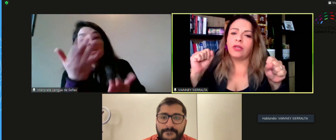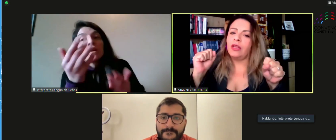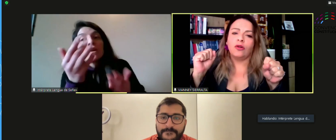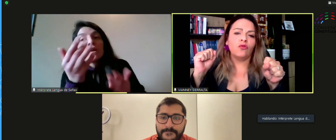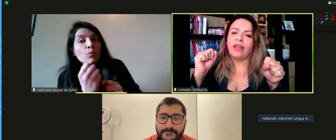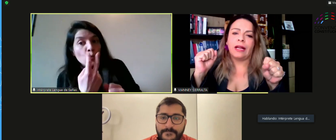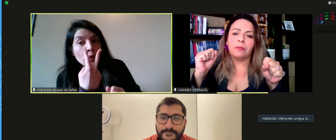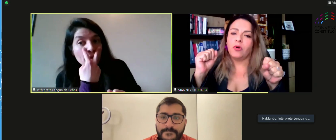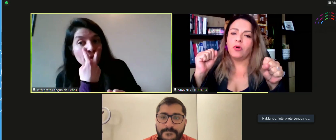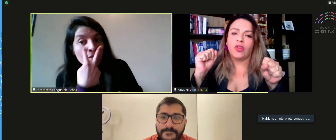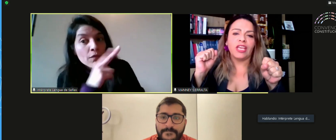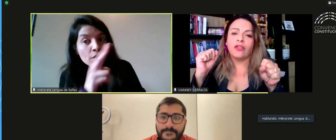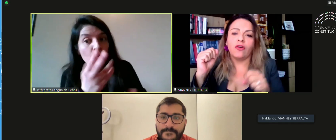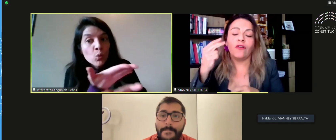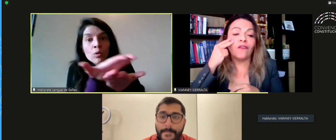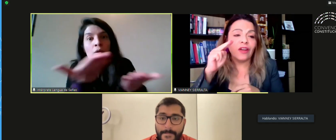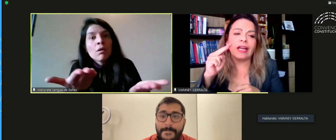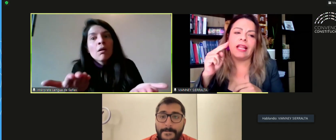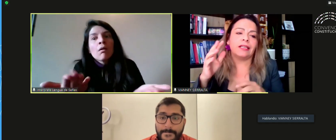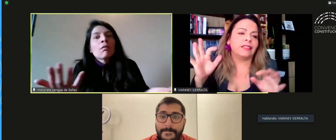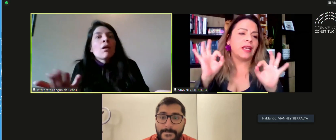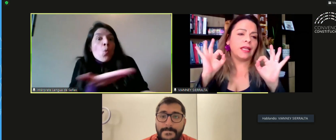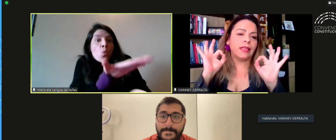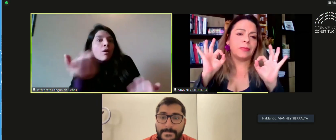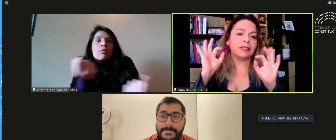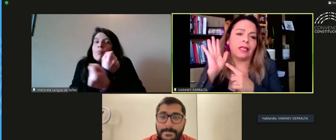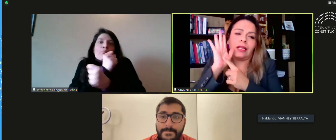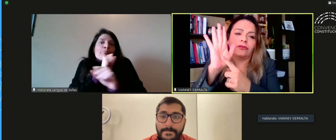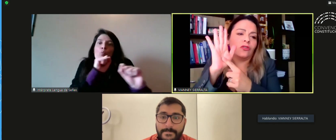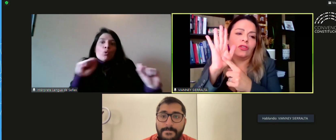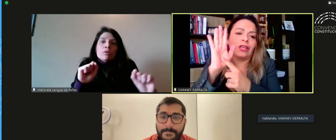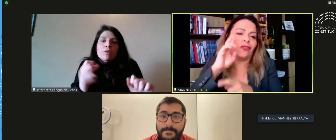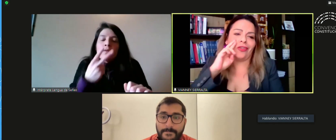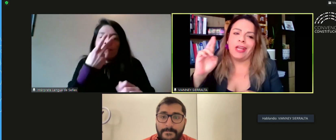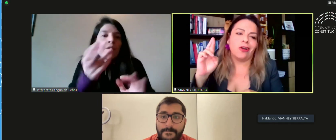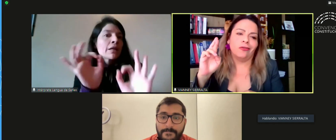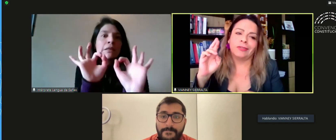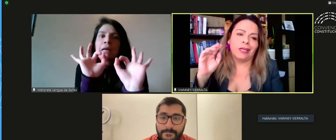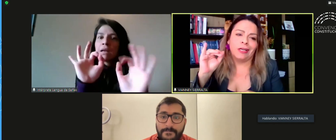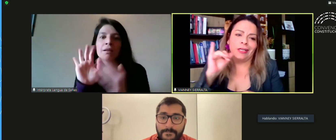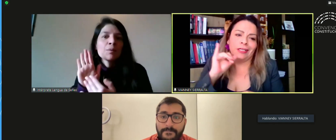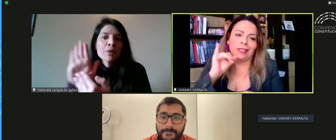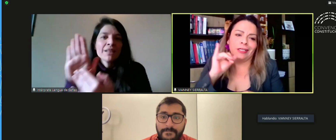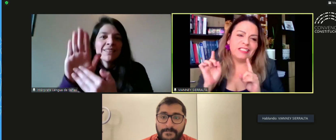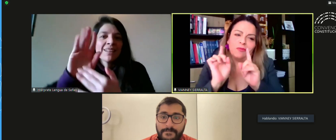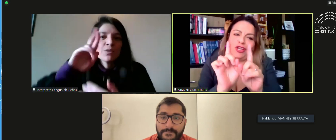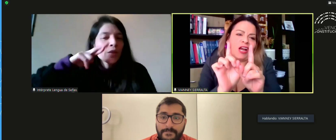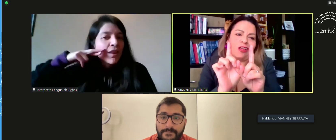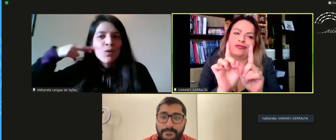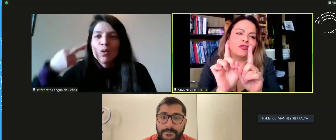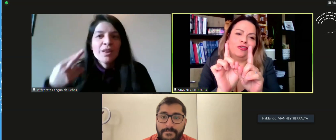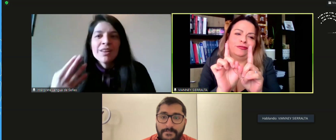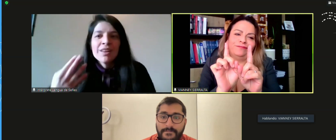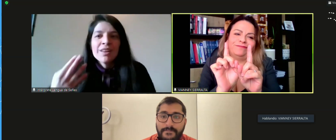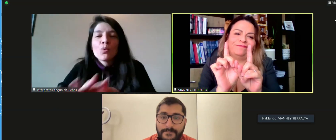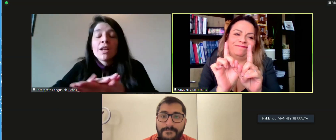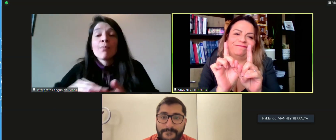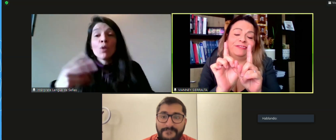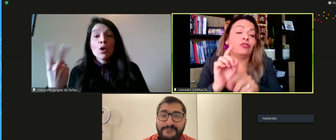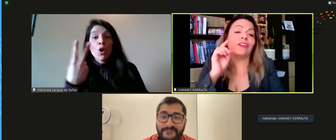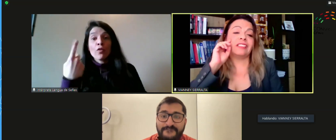pueden ver, ustedes hubieran podido ver la excelente presentación de Rodrigo si hubiésemos llegado